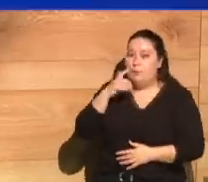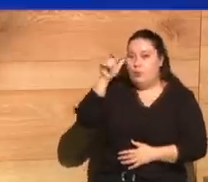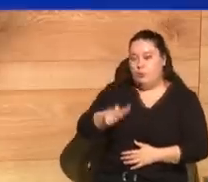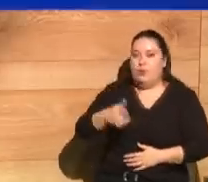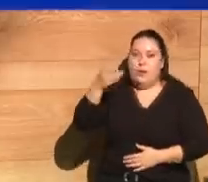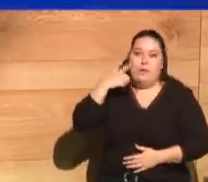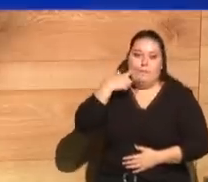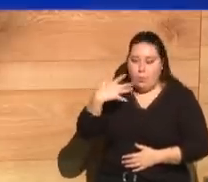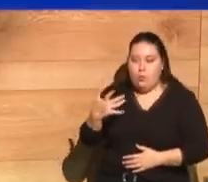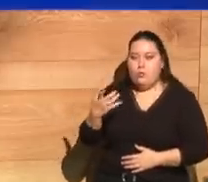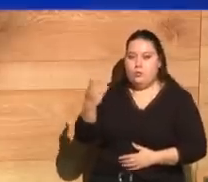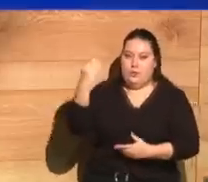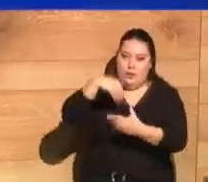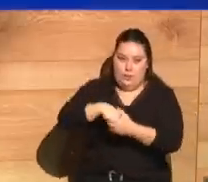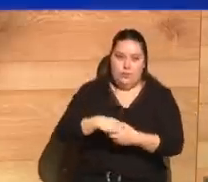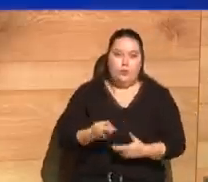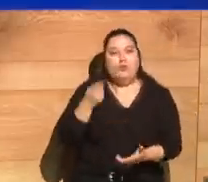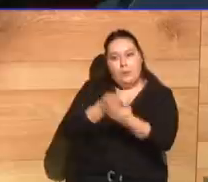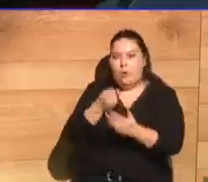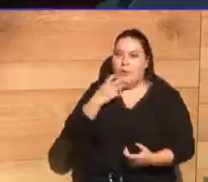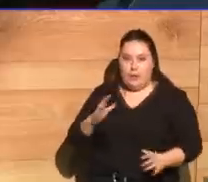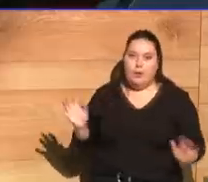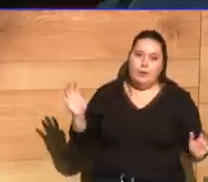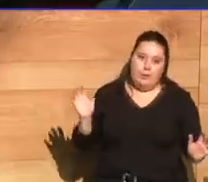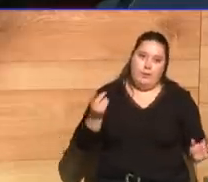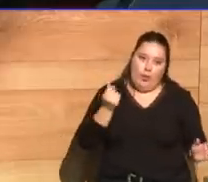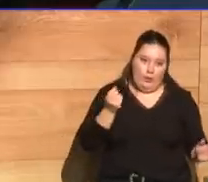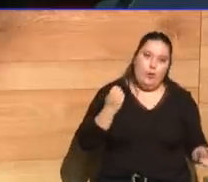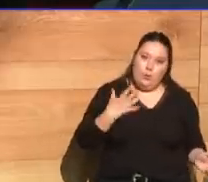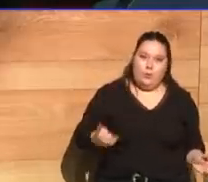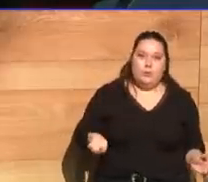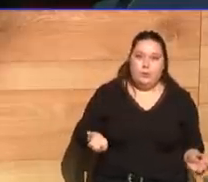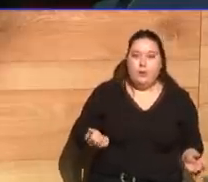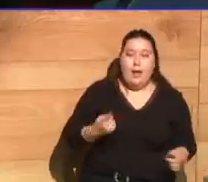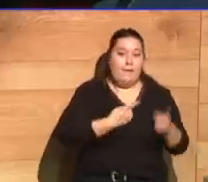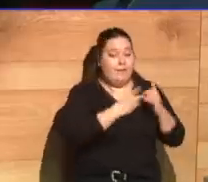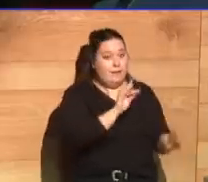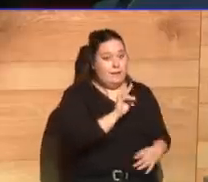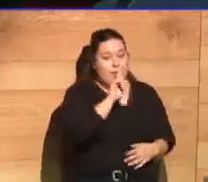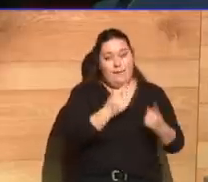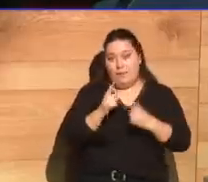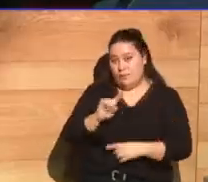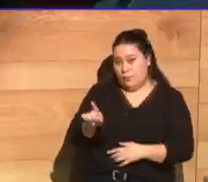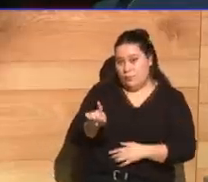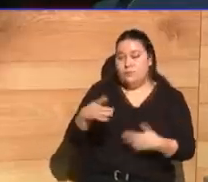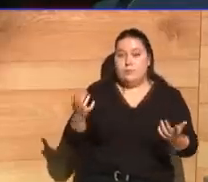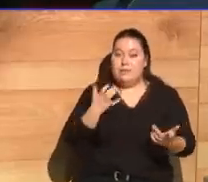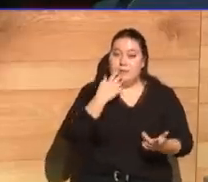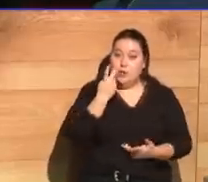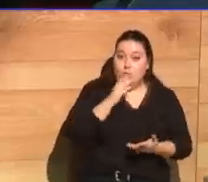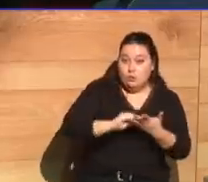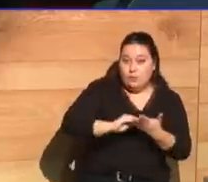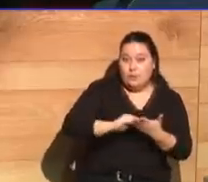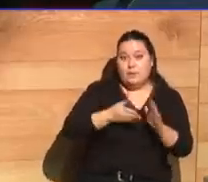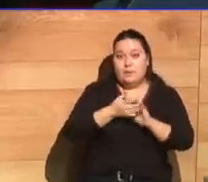que significa tener a Marlon Brando. Pero también le pago a Dabuti, también le pago ahí un dinerito. Pues a veces sí y a veces no. Pero en todo caso, cuando sales 2 veces, pues es